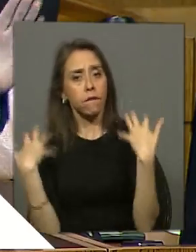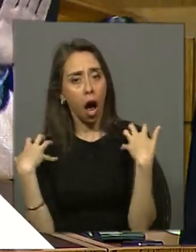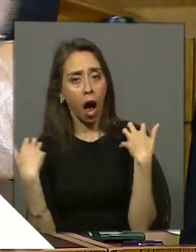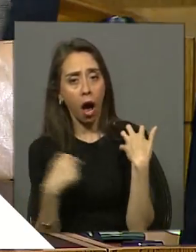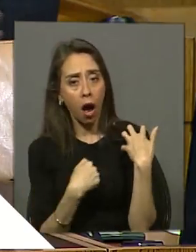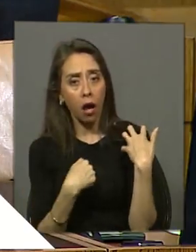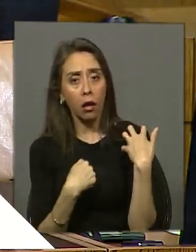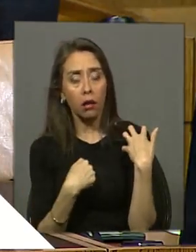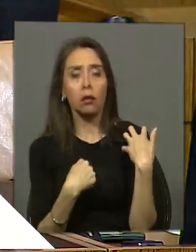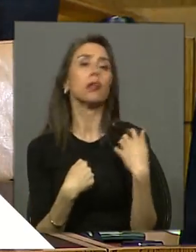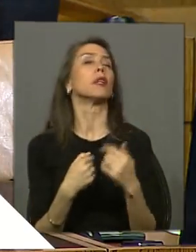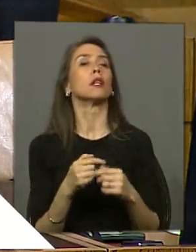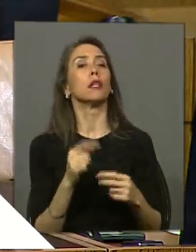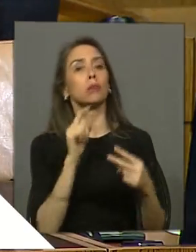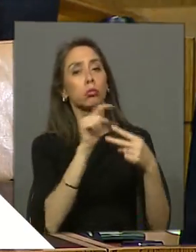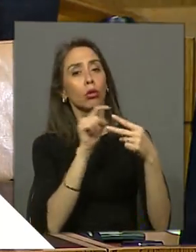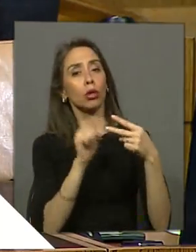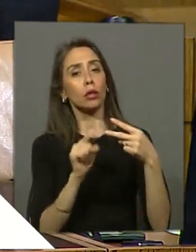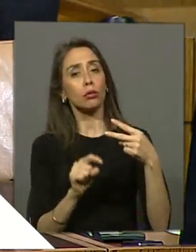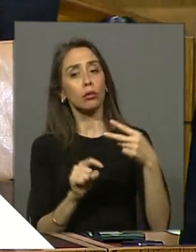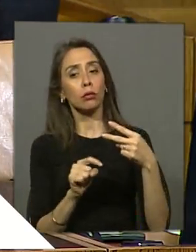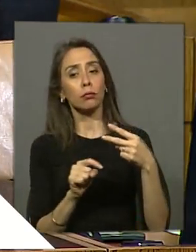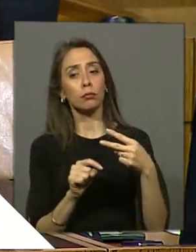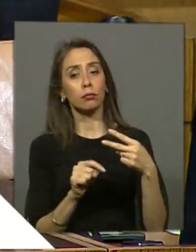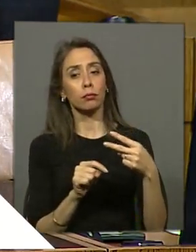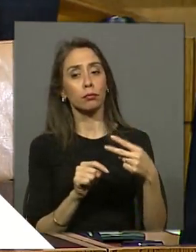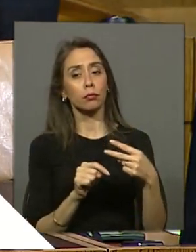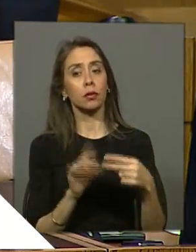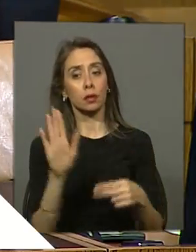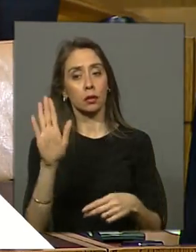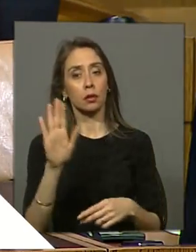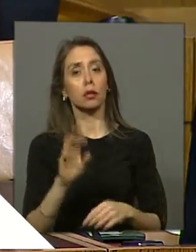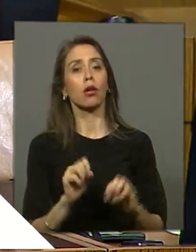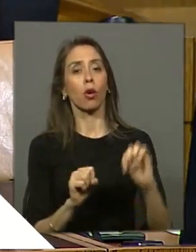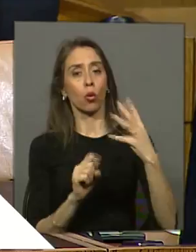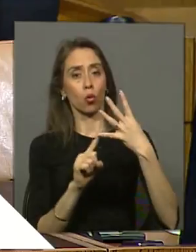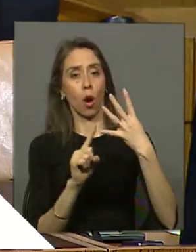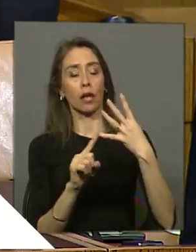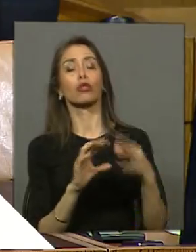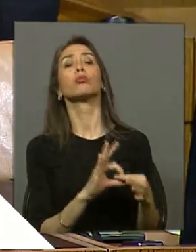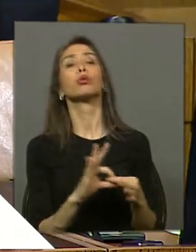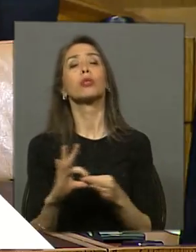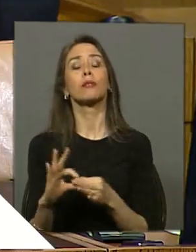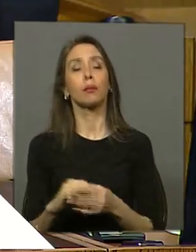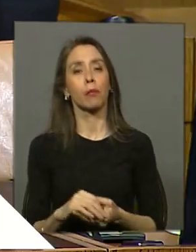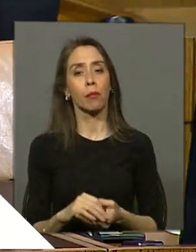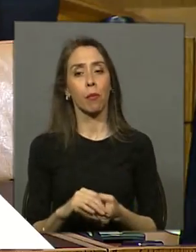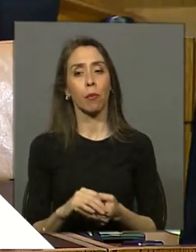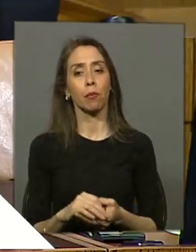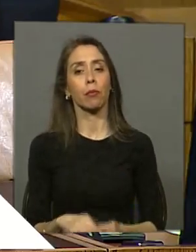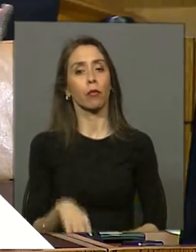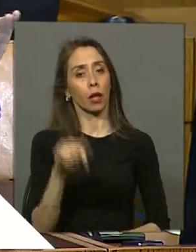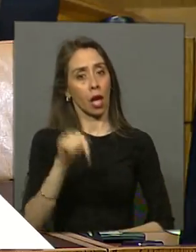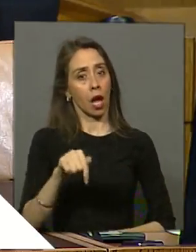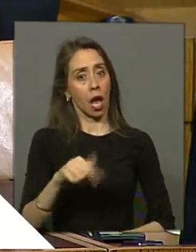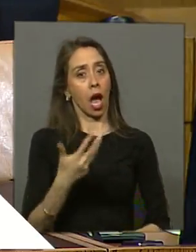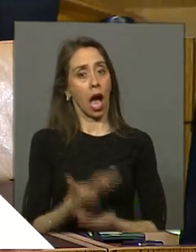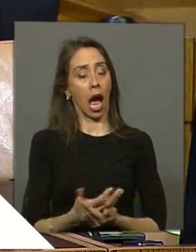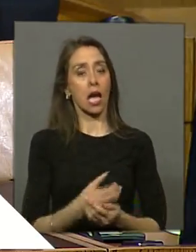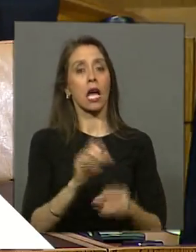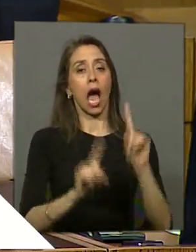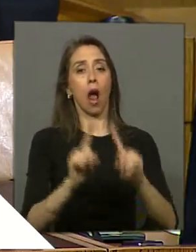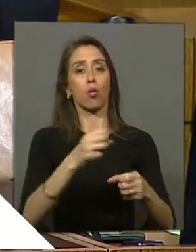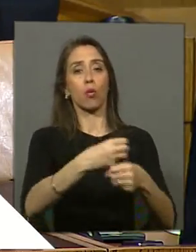por tanto por estas razones y una cuarta razón resulta que hoy día hay algunos centros